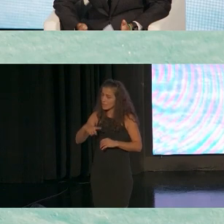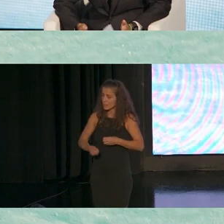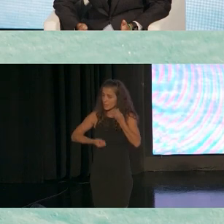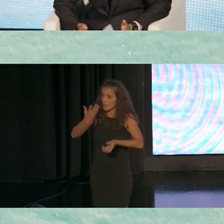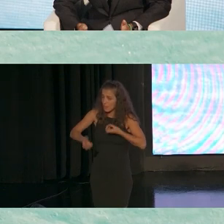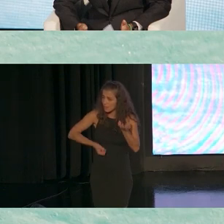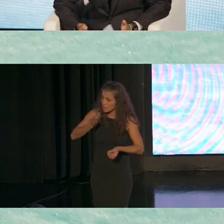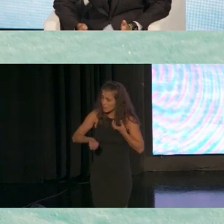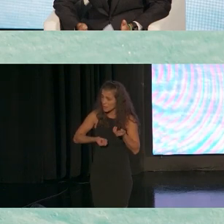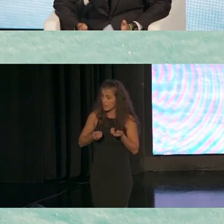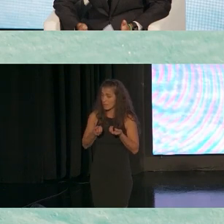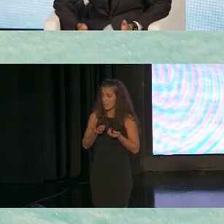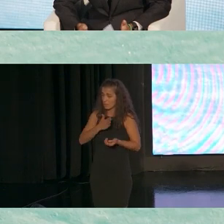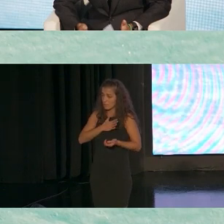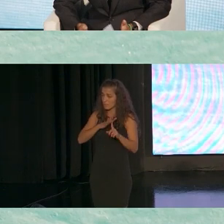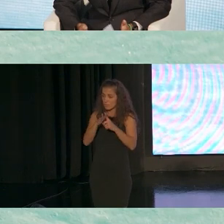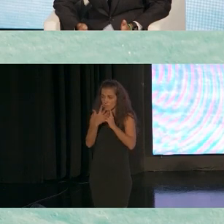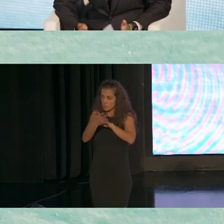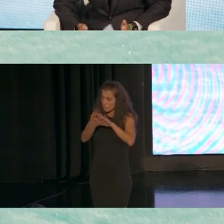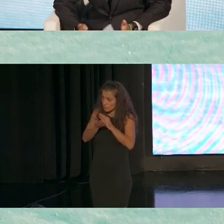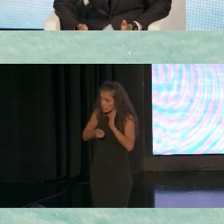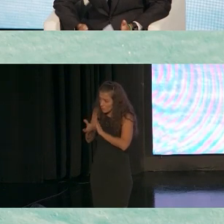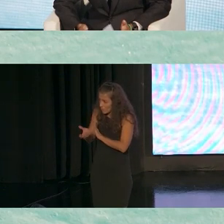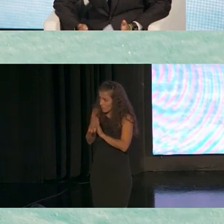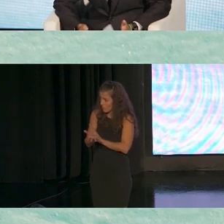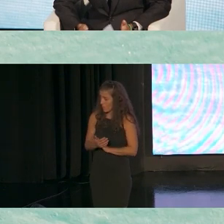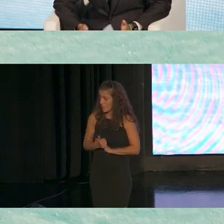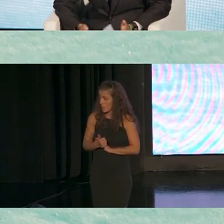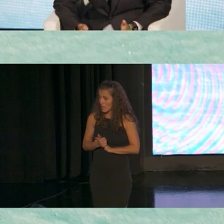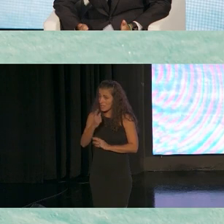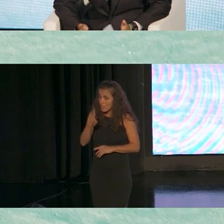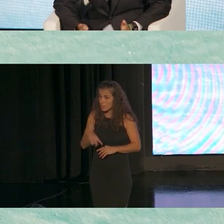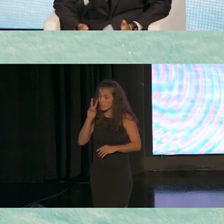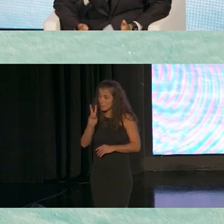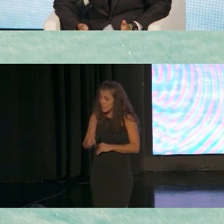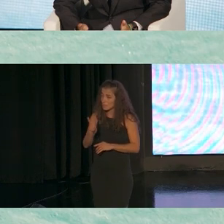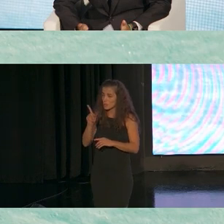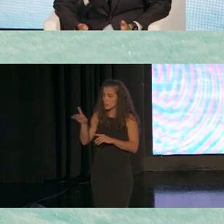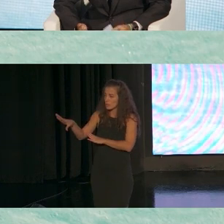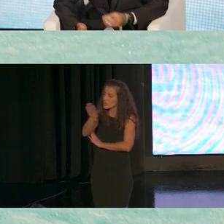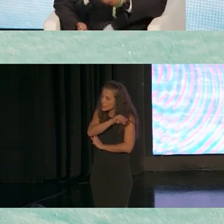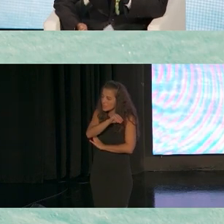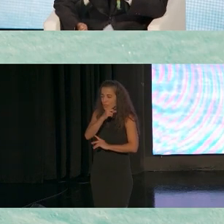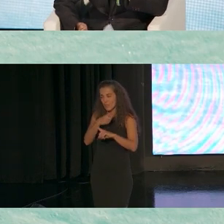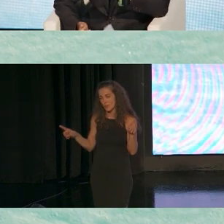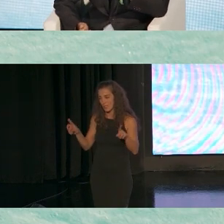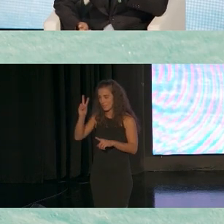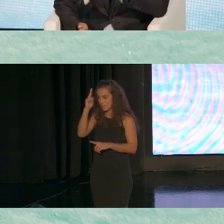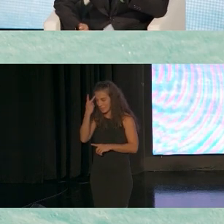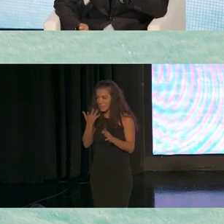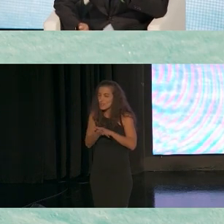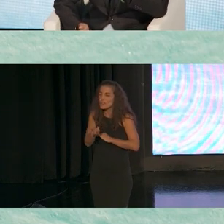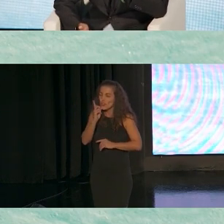al relatar nuestro caso miramos y comprendemos de otra manera no solamente nuestro